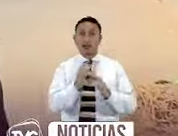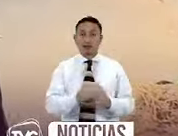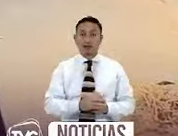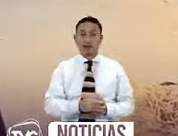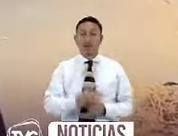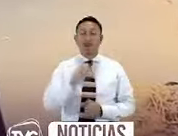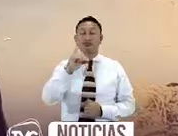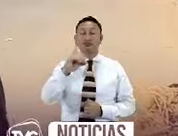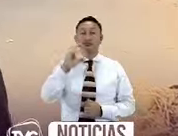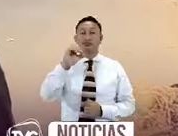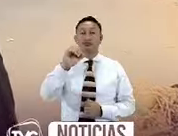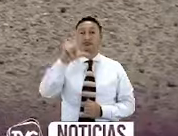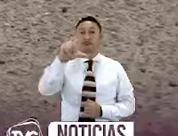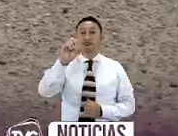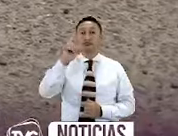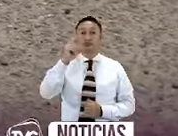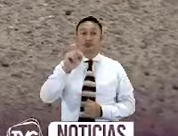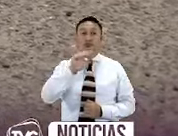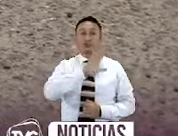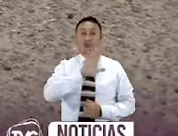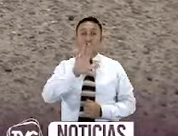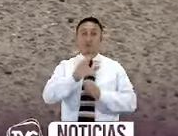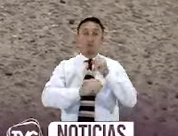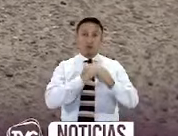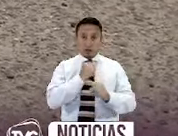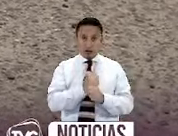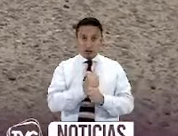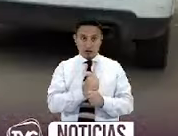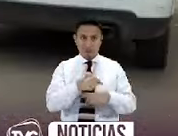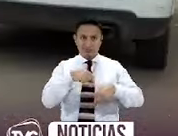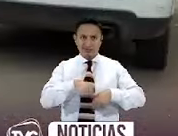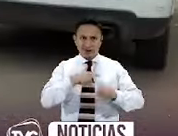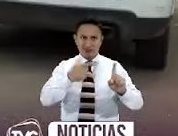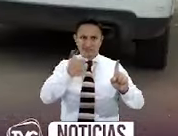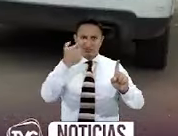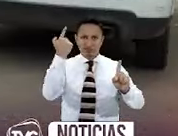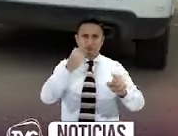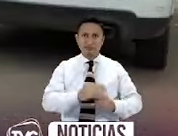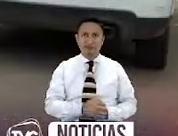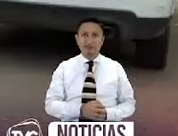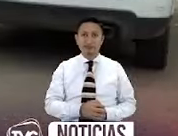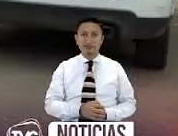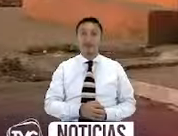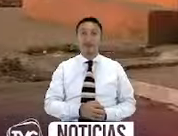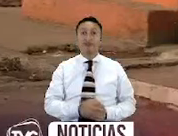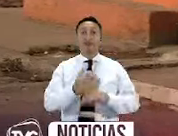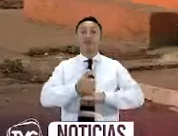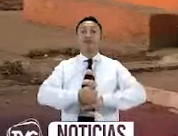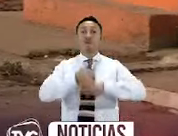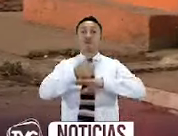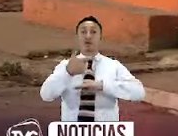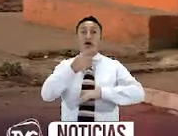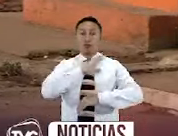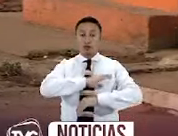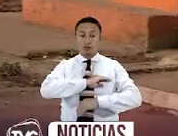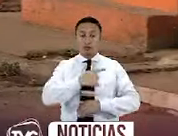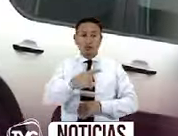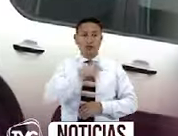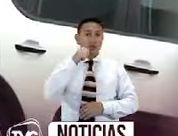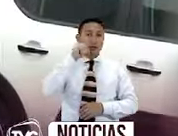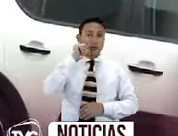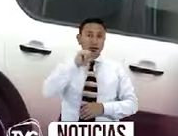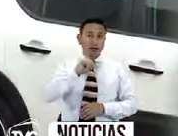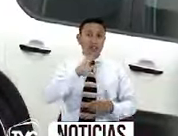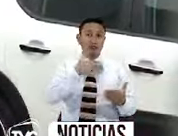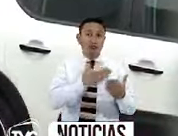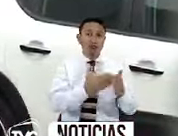Vargas Medranda, de 55 años de edad, recibió varios disparos. Según se informó desde el municipio, estaba en su hora de almuerzo llegando a su casa cuando